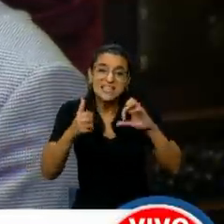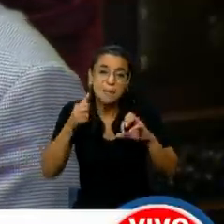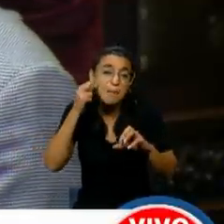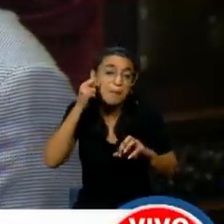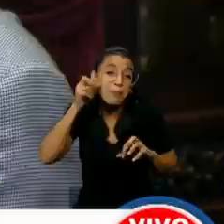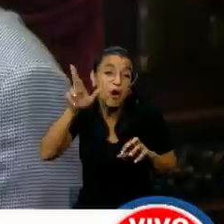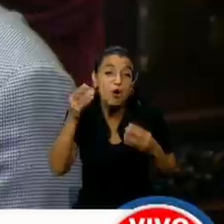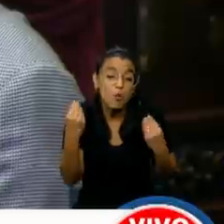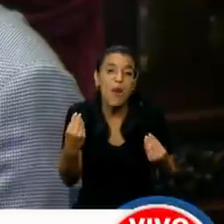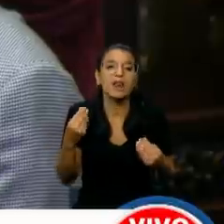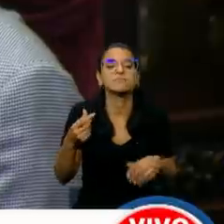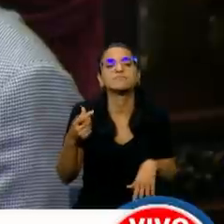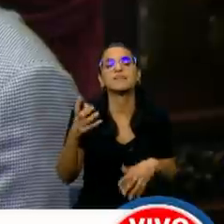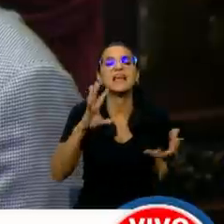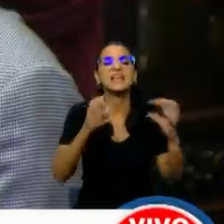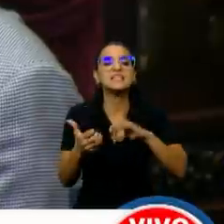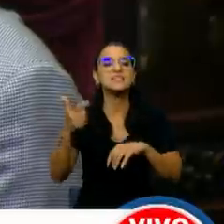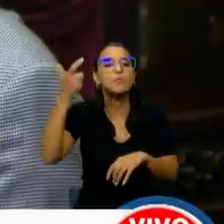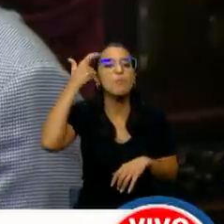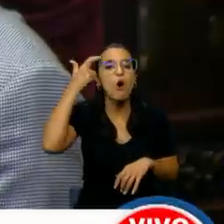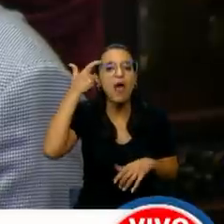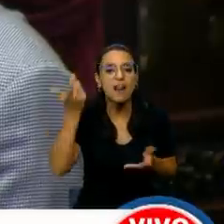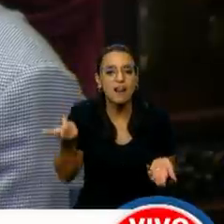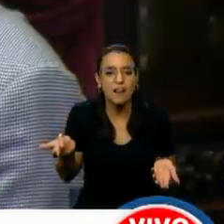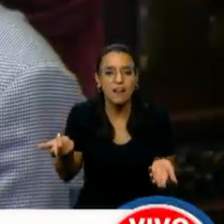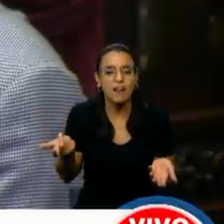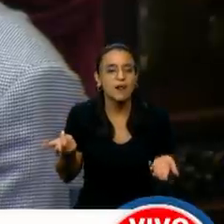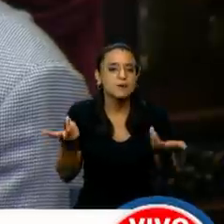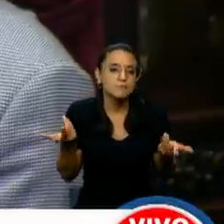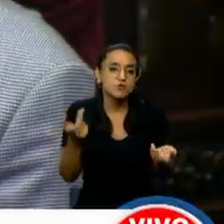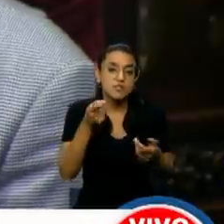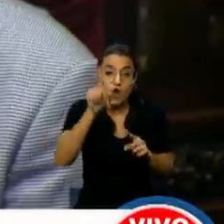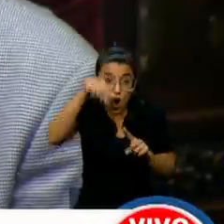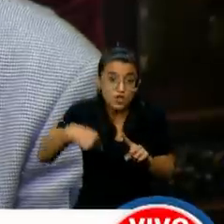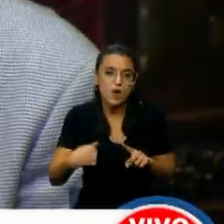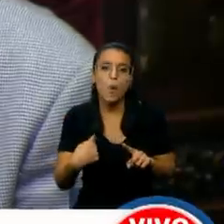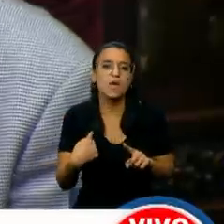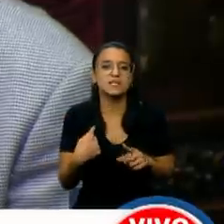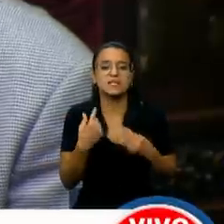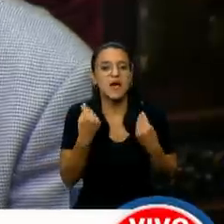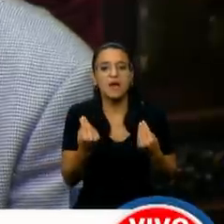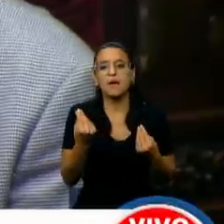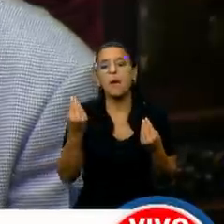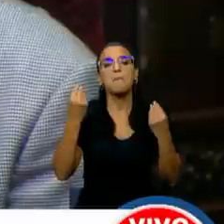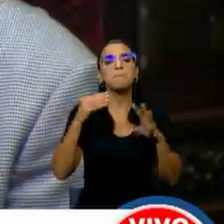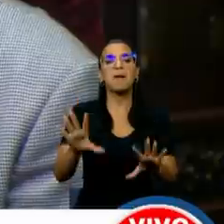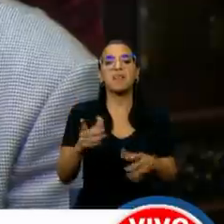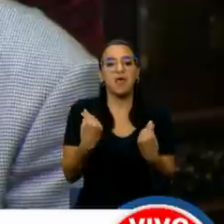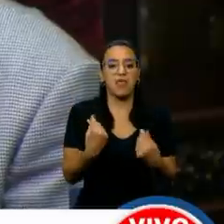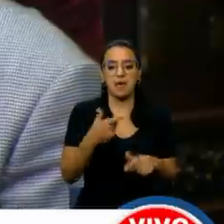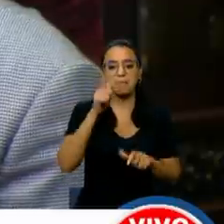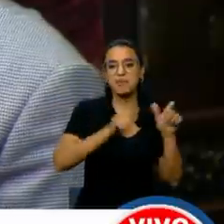una crisis moral y como consecuencia de esta crisis hay pérdida de credibilidad